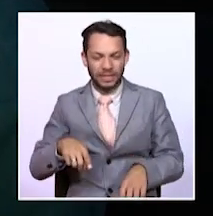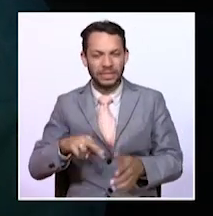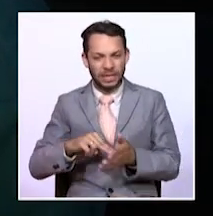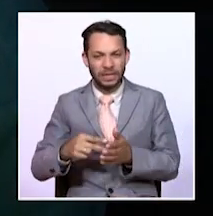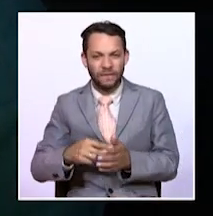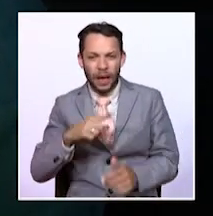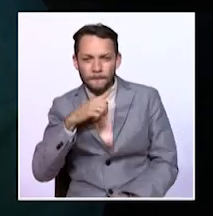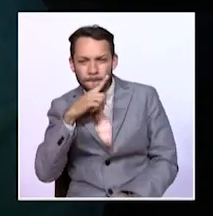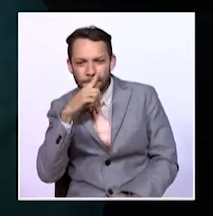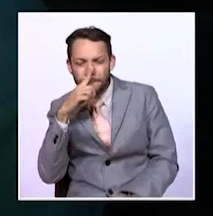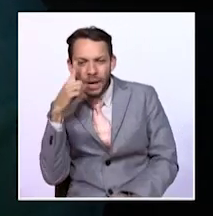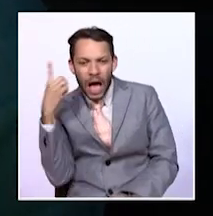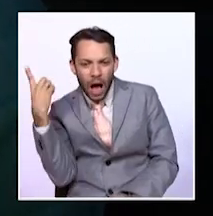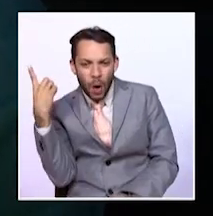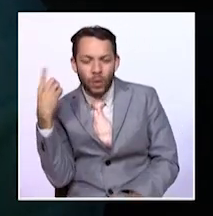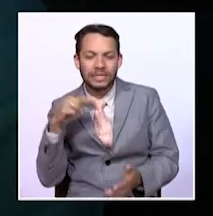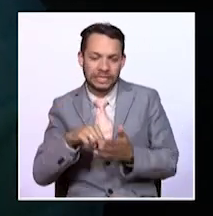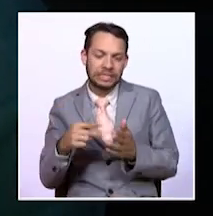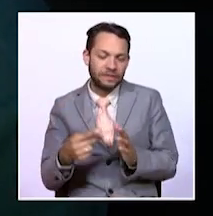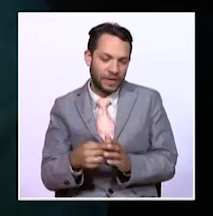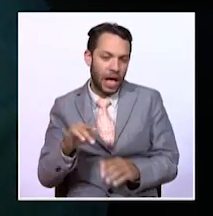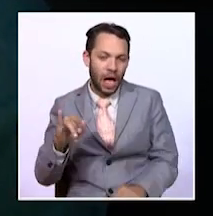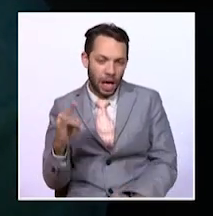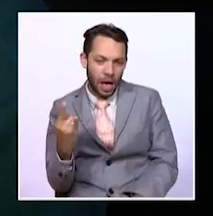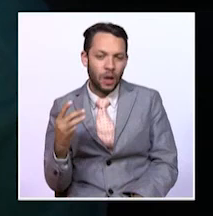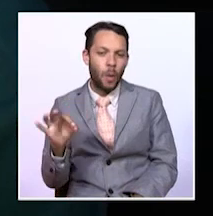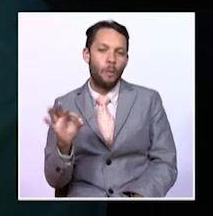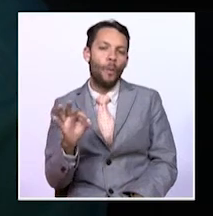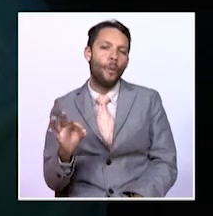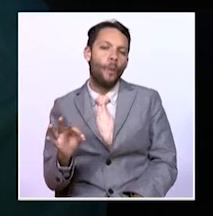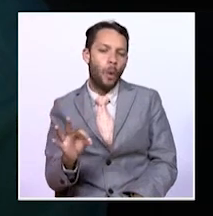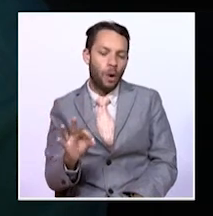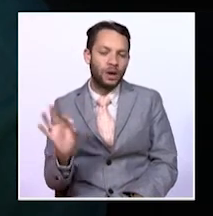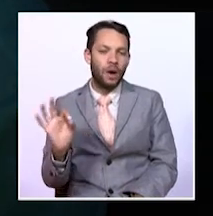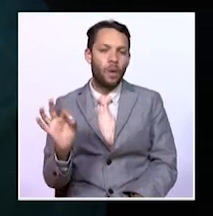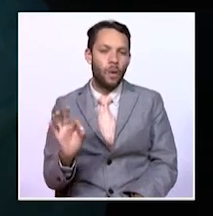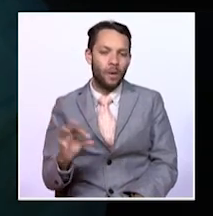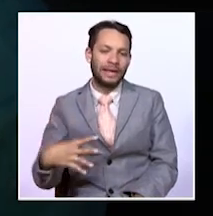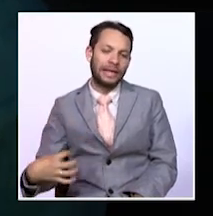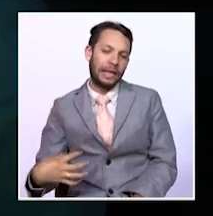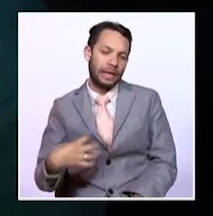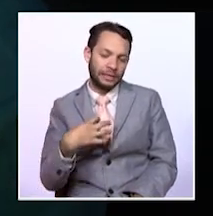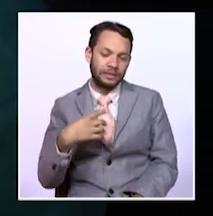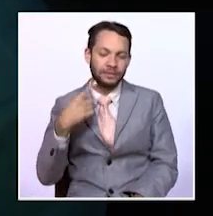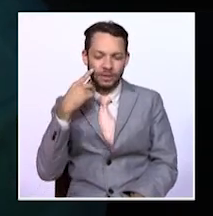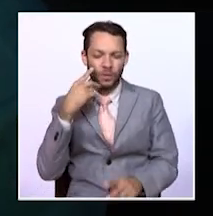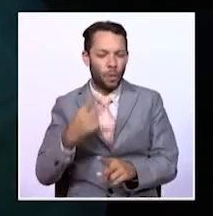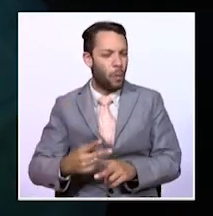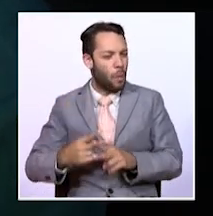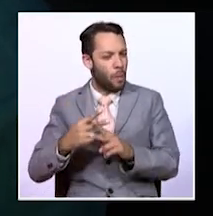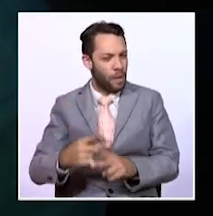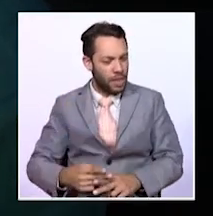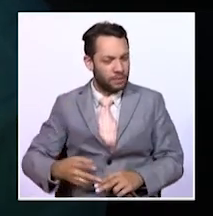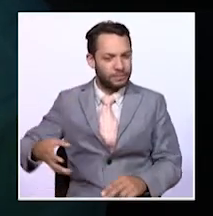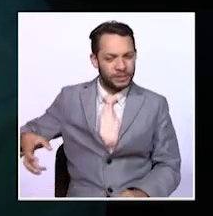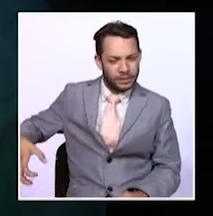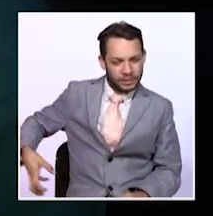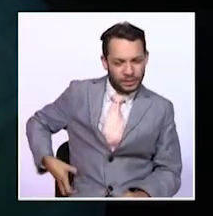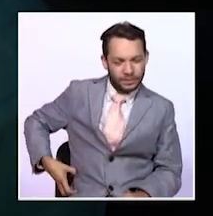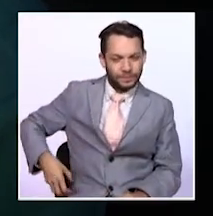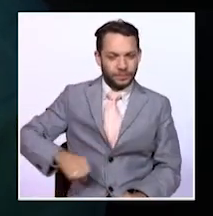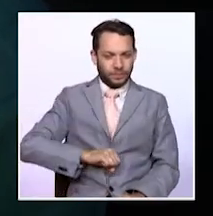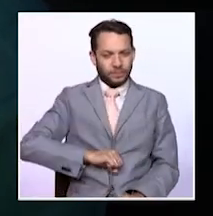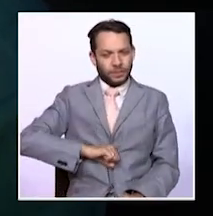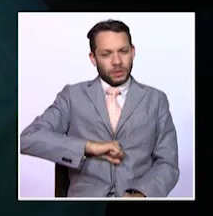como una pepita blanca con una sombra que no deja pasar el sonido hacia abajo, ningún cálculo dentro del riñón. Es un órgano